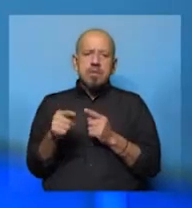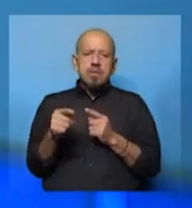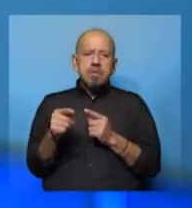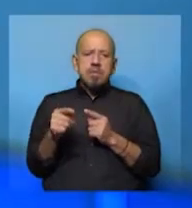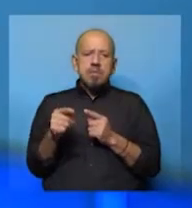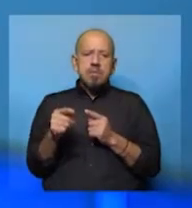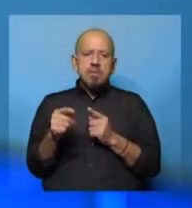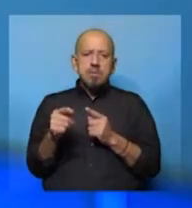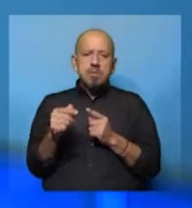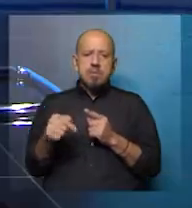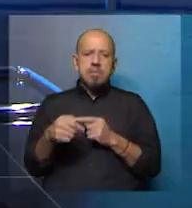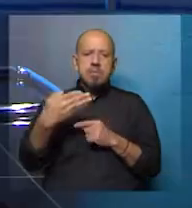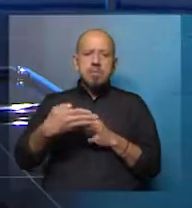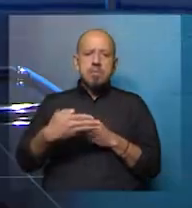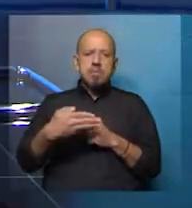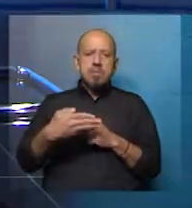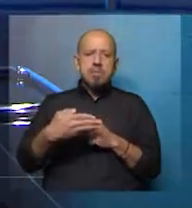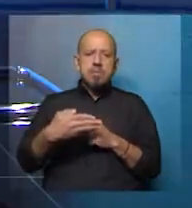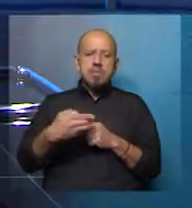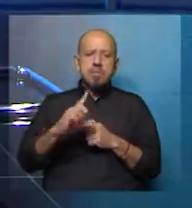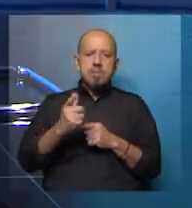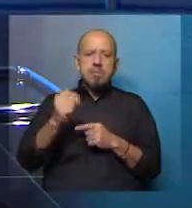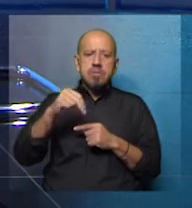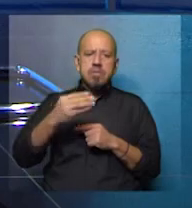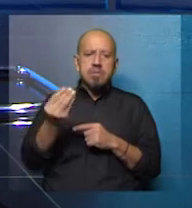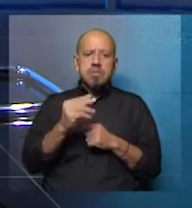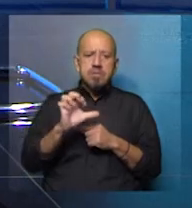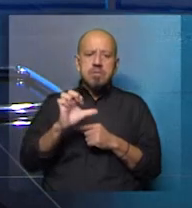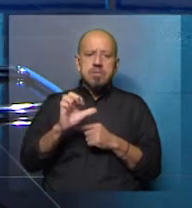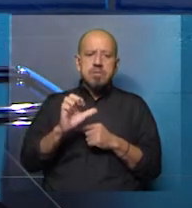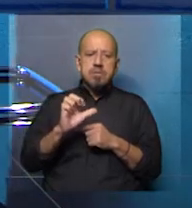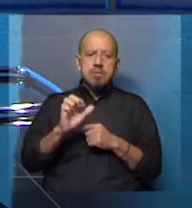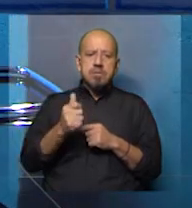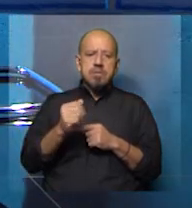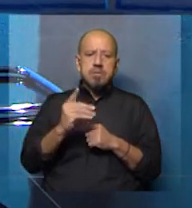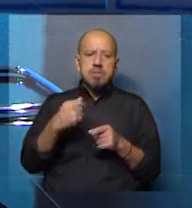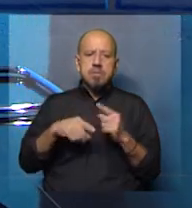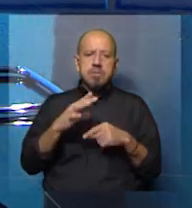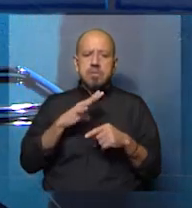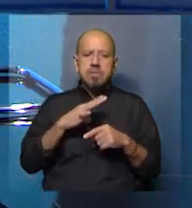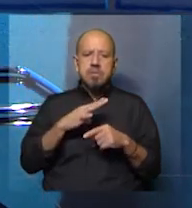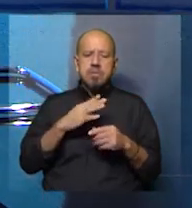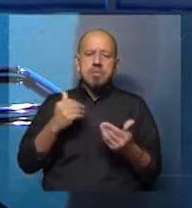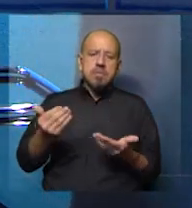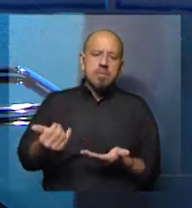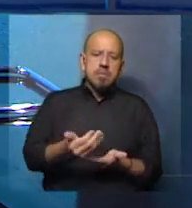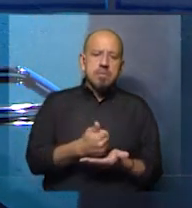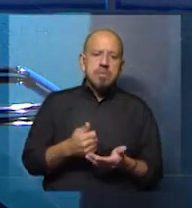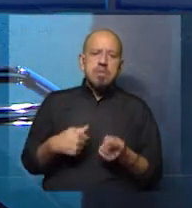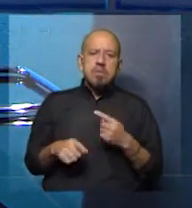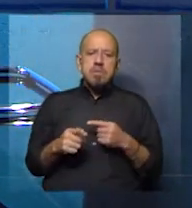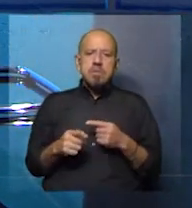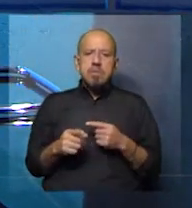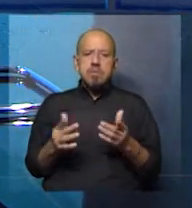vivo que vivo en la blanqueada es decir el eh Hay un portero que se ocupa de recoger de esto y lo otro Pero cuando